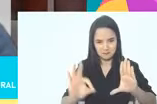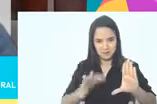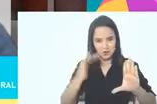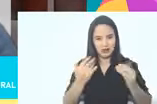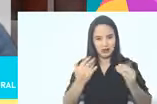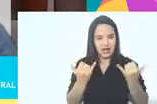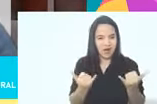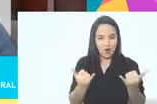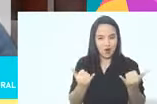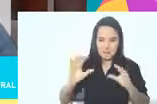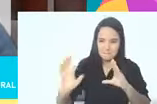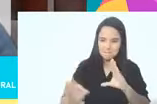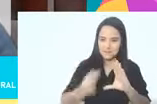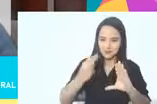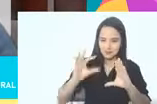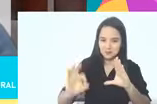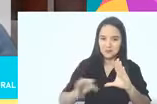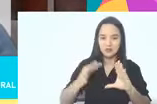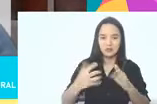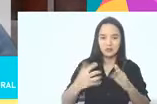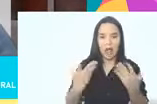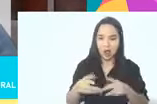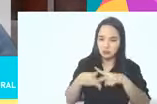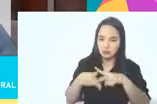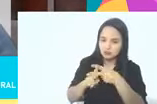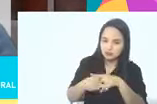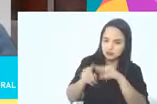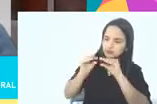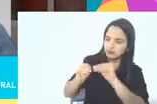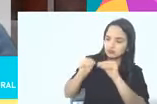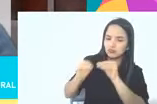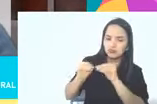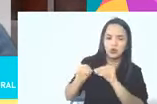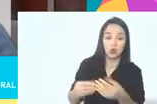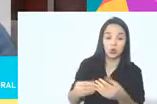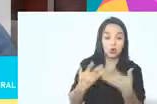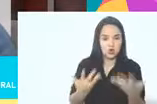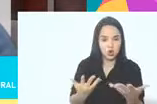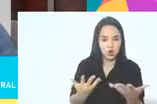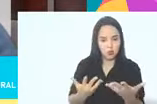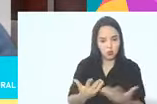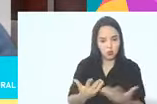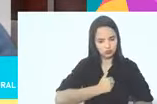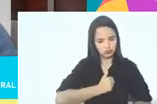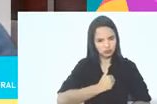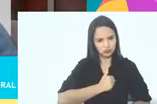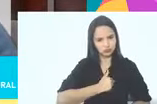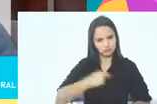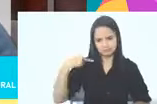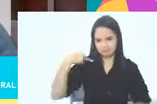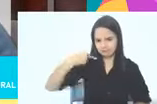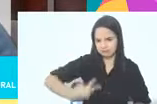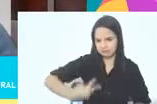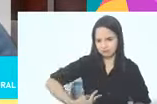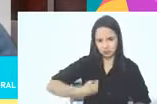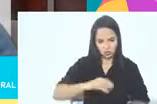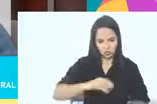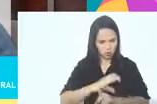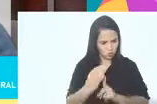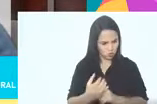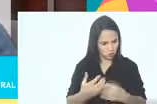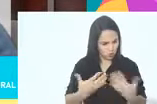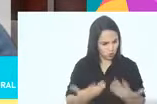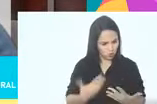procesos de desarrollo, tanto artístico como cultural. Ahora ligado al tema de la economía naranja y del